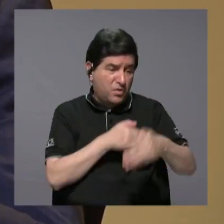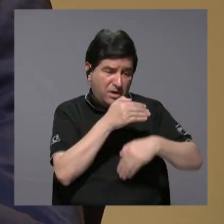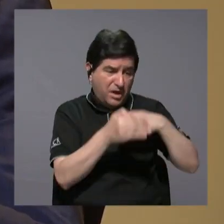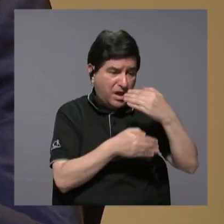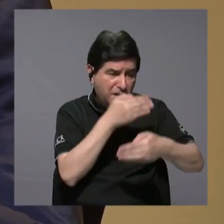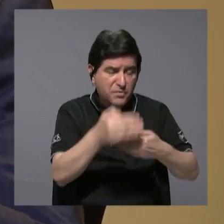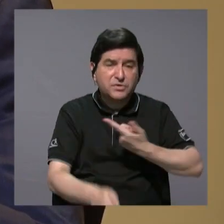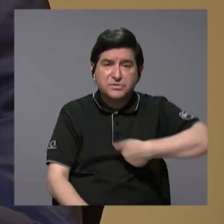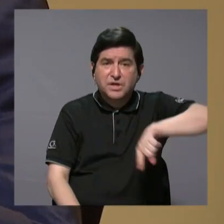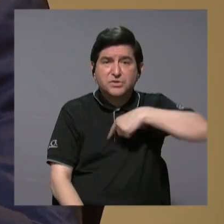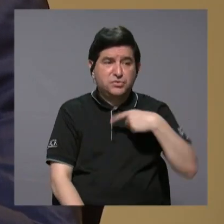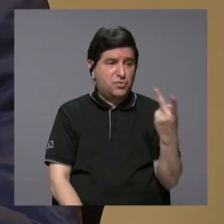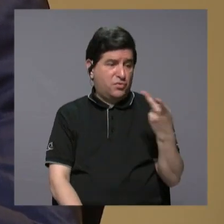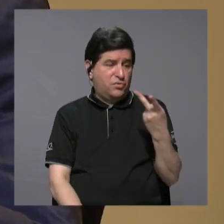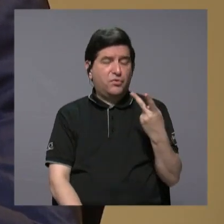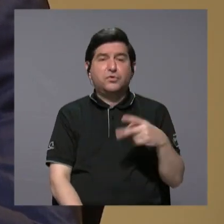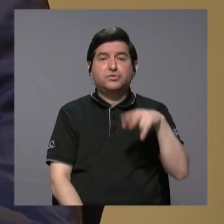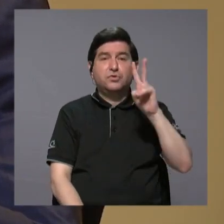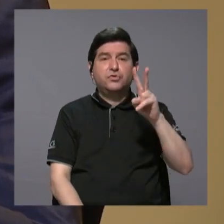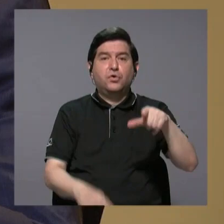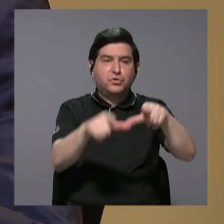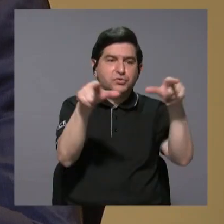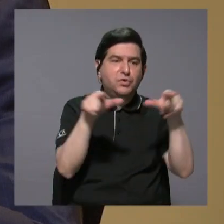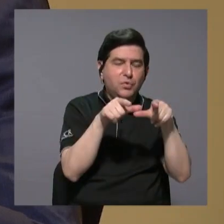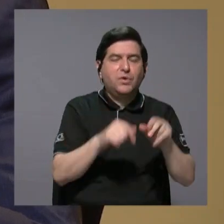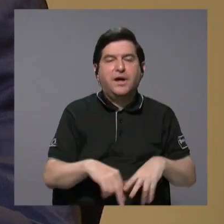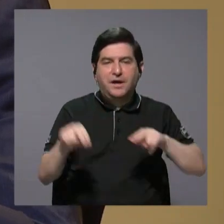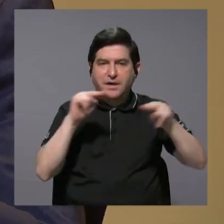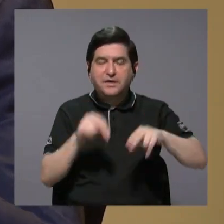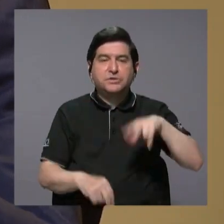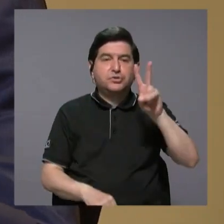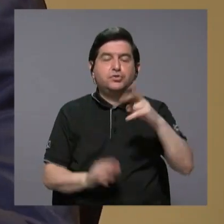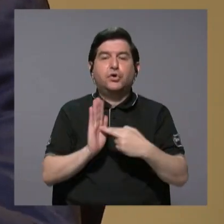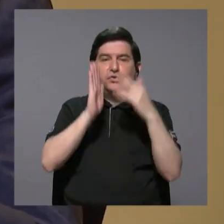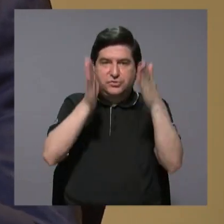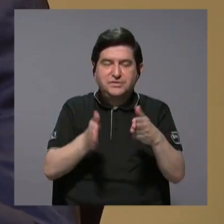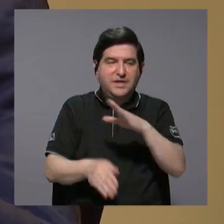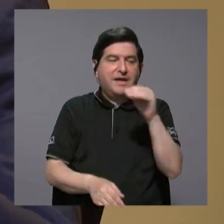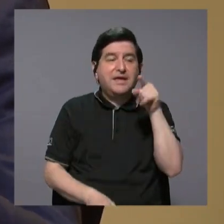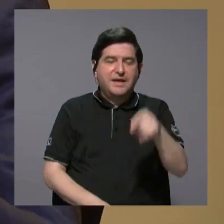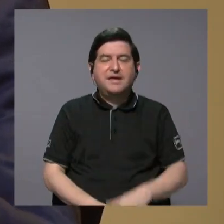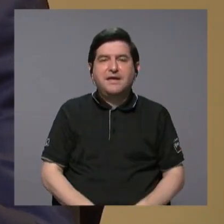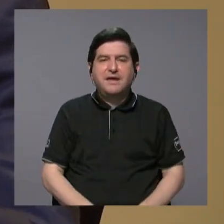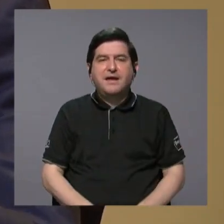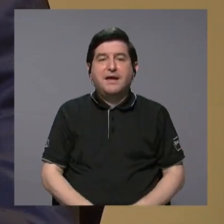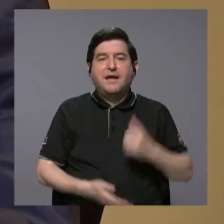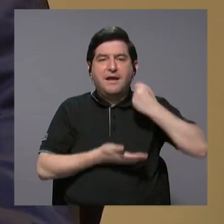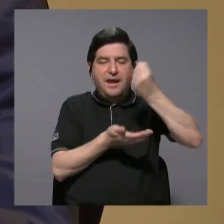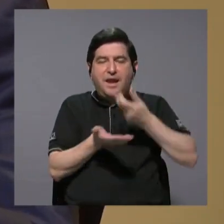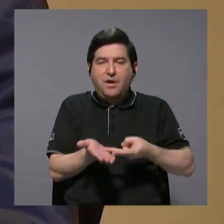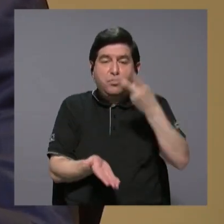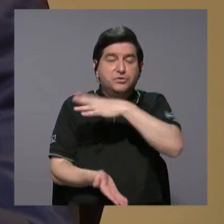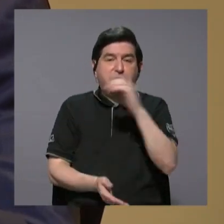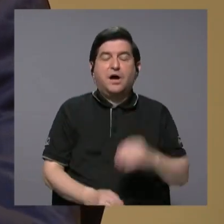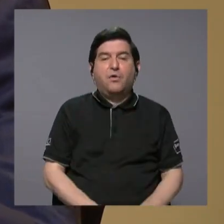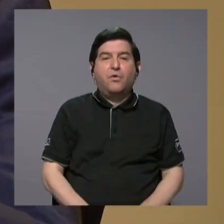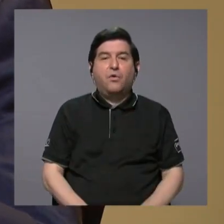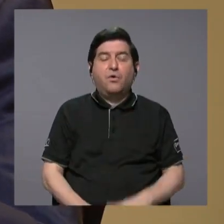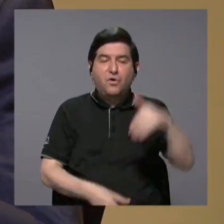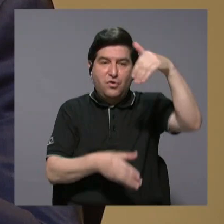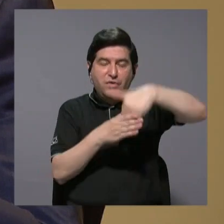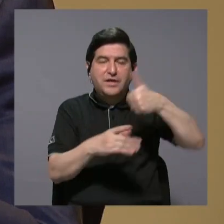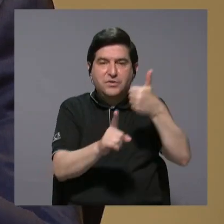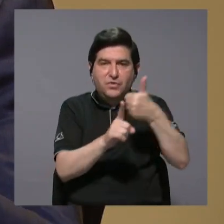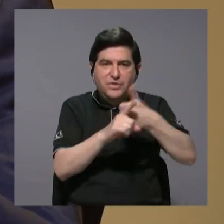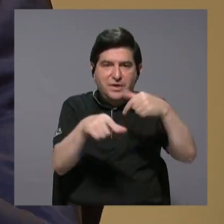transacción, nosotros dos estamos usando dos puestos de bolsa, dos agentes y la bolsa, o en su defecto, la operación la cruzan dentro del mismo